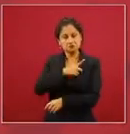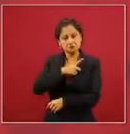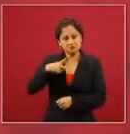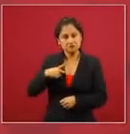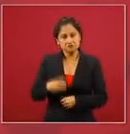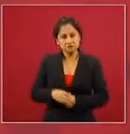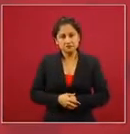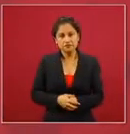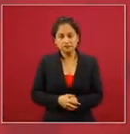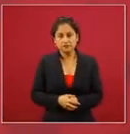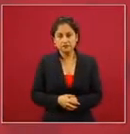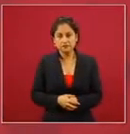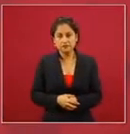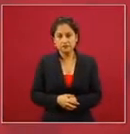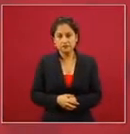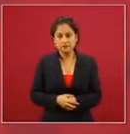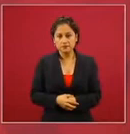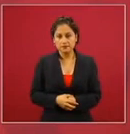Nosotros decimos,